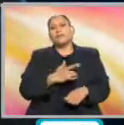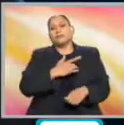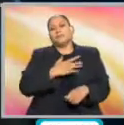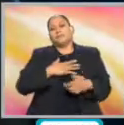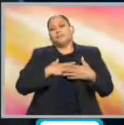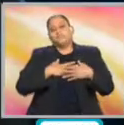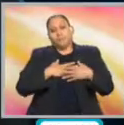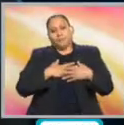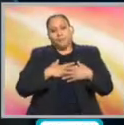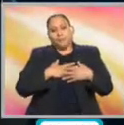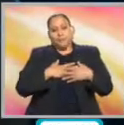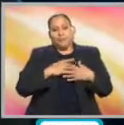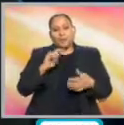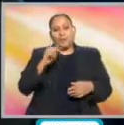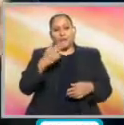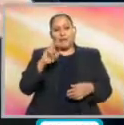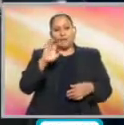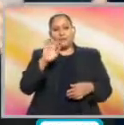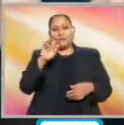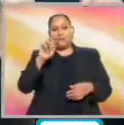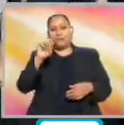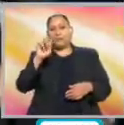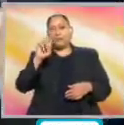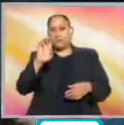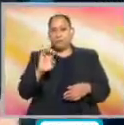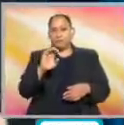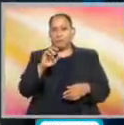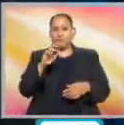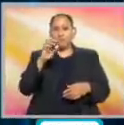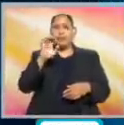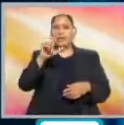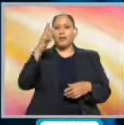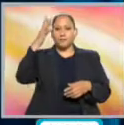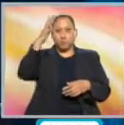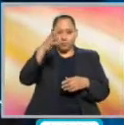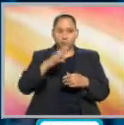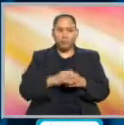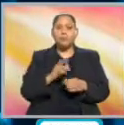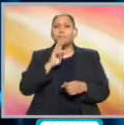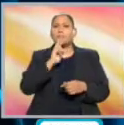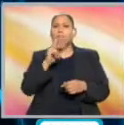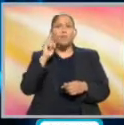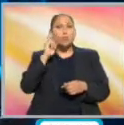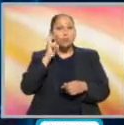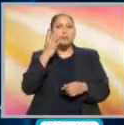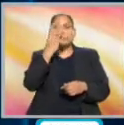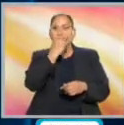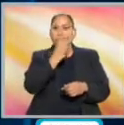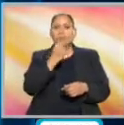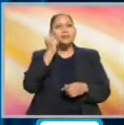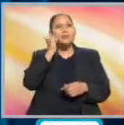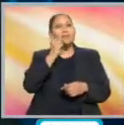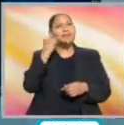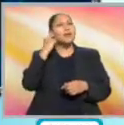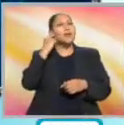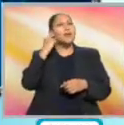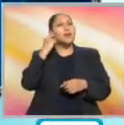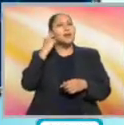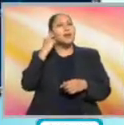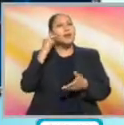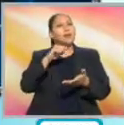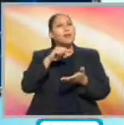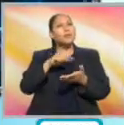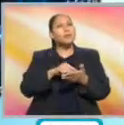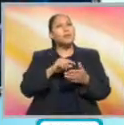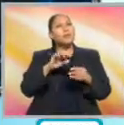el momento poético, Claro. el momento duro. Aparte la voz de Leonard Cohen. Siempre Ah, te lleva a lugares. Ahí es cuando